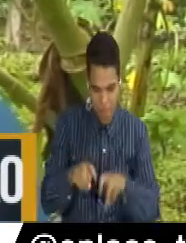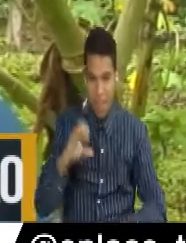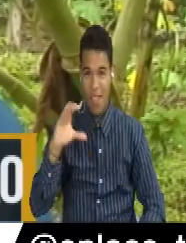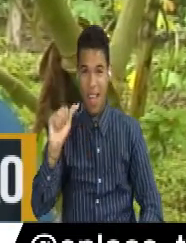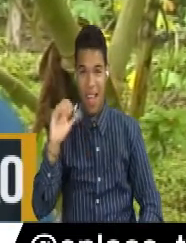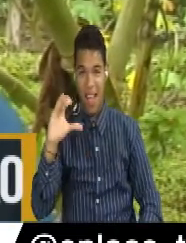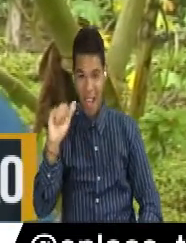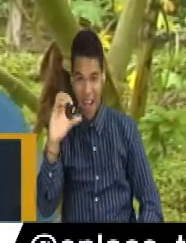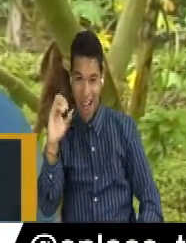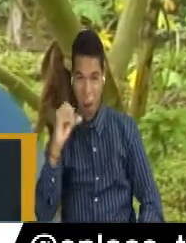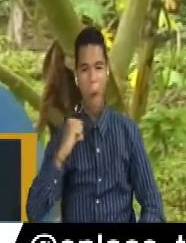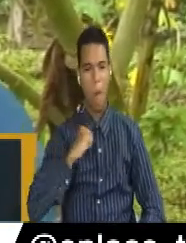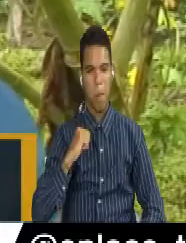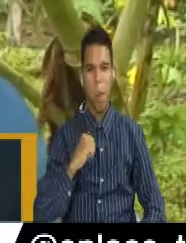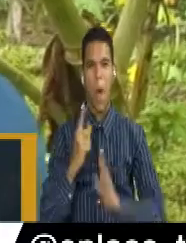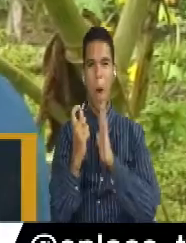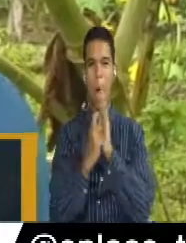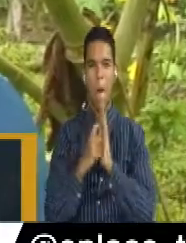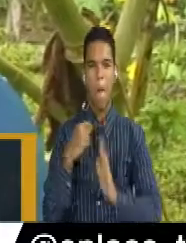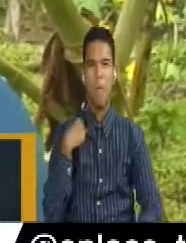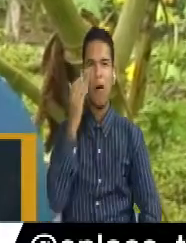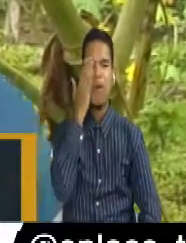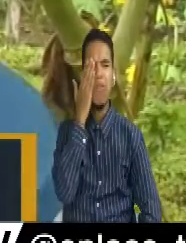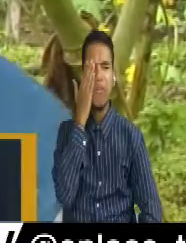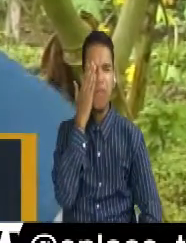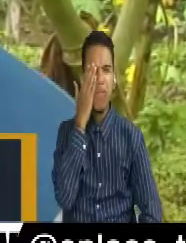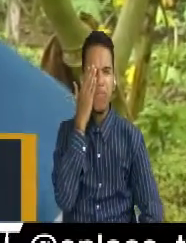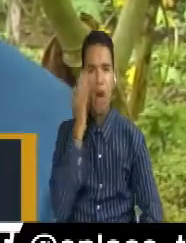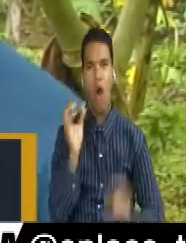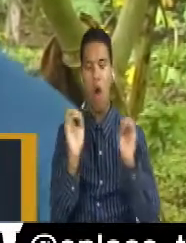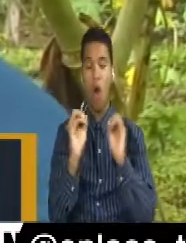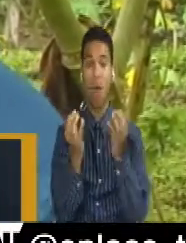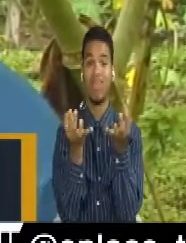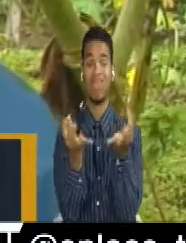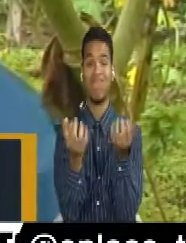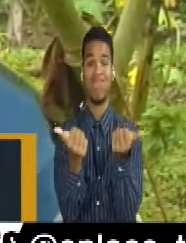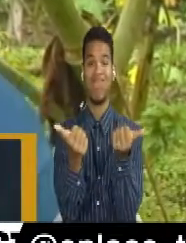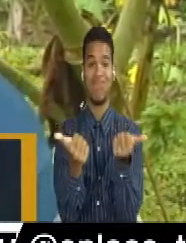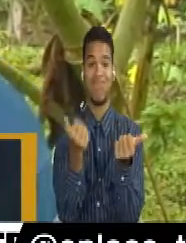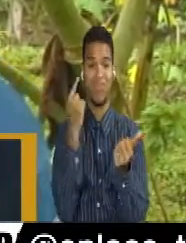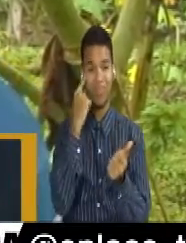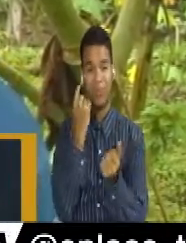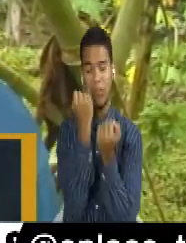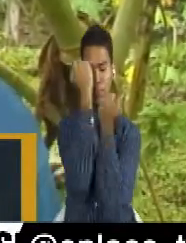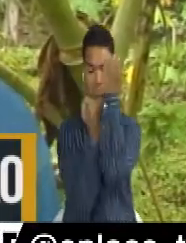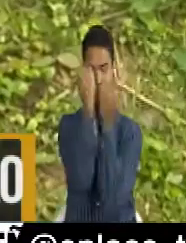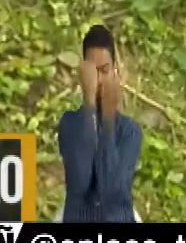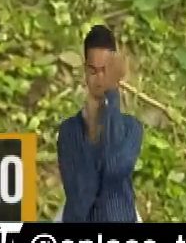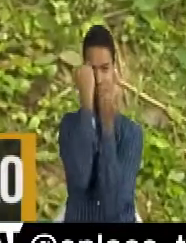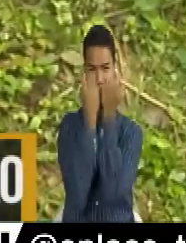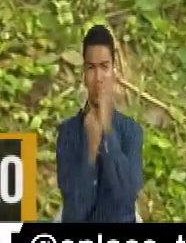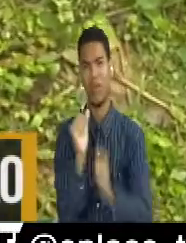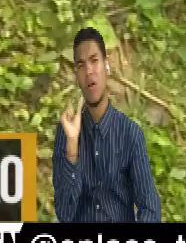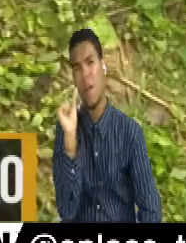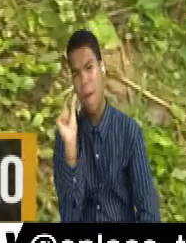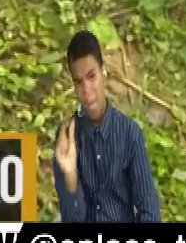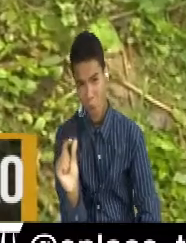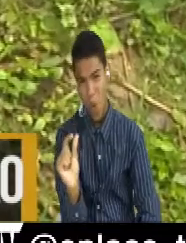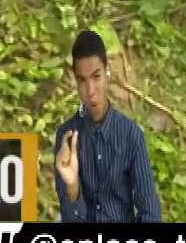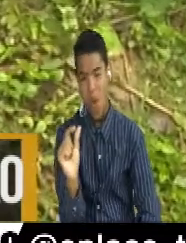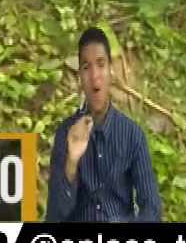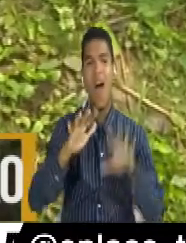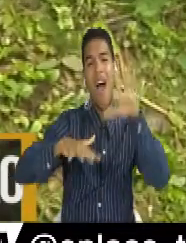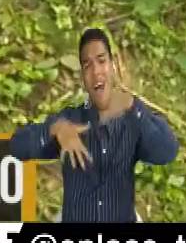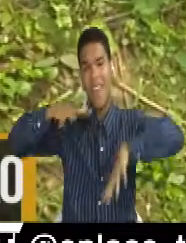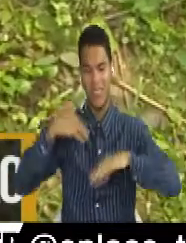tenemos cacao, pero un cacao híbrido de muchos años, el cual es poco productivo. Es un cacao que muchos